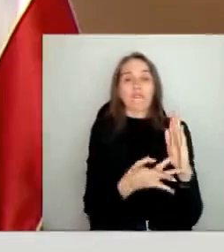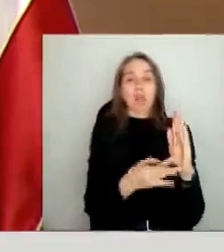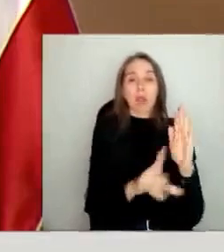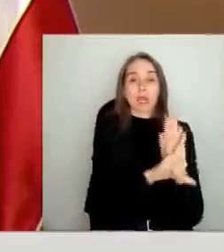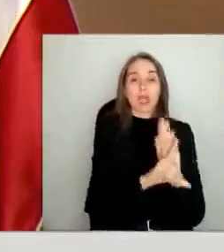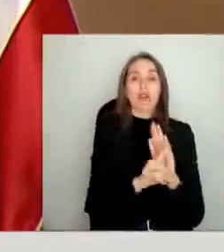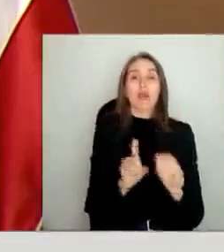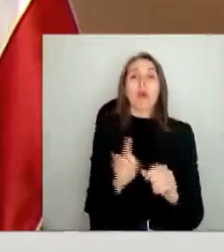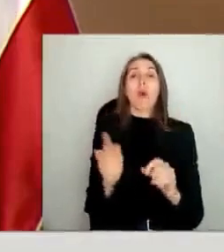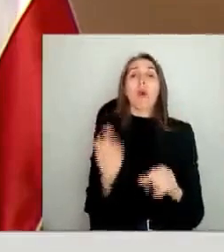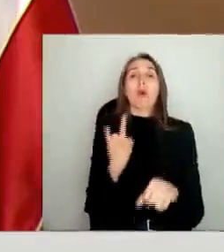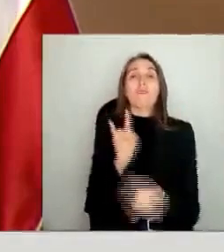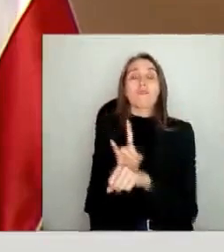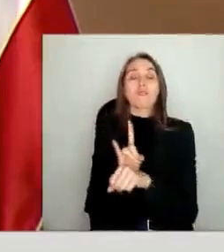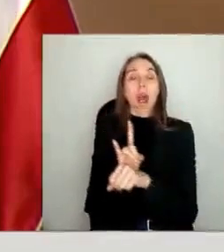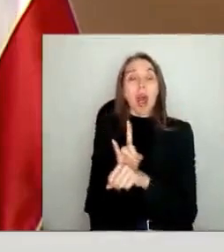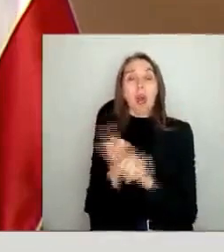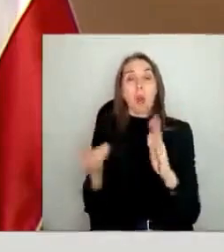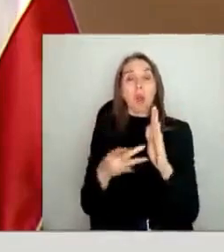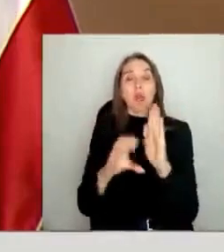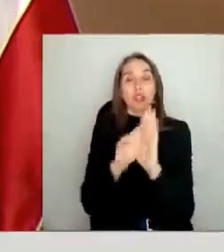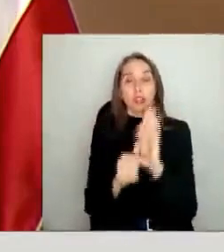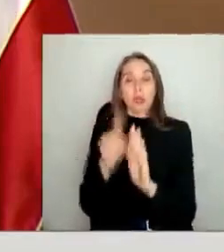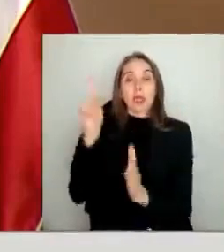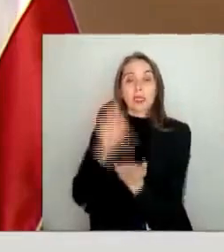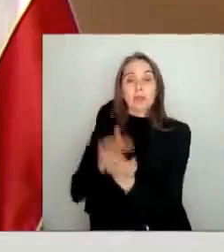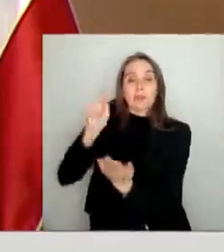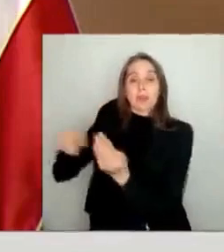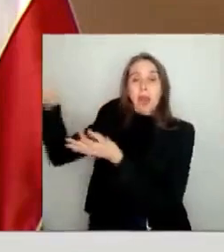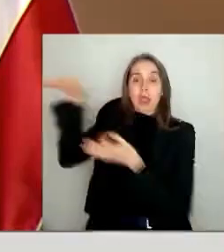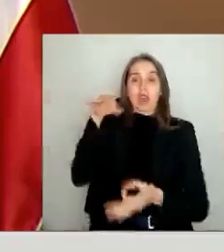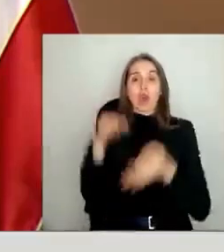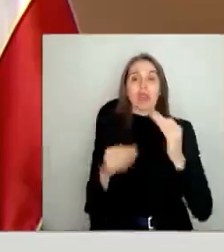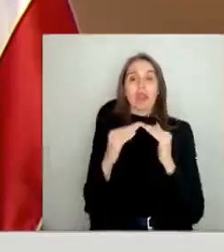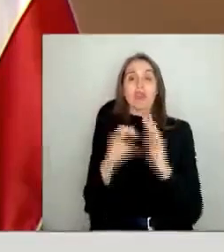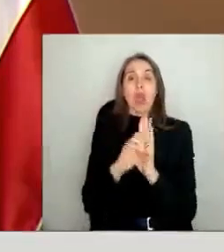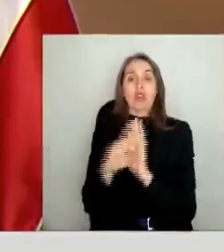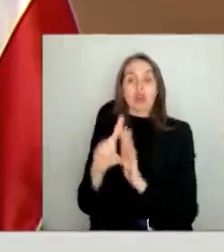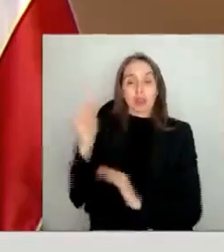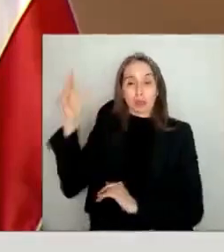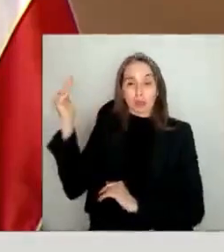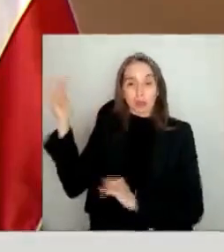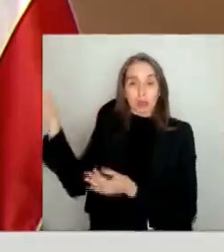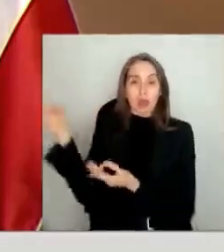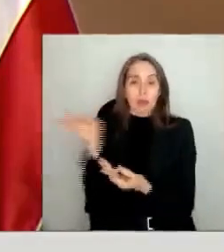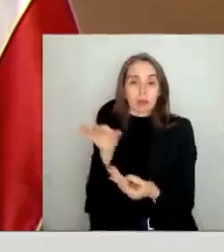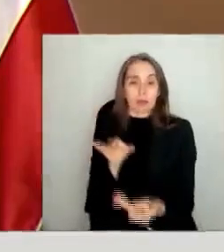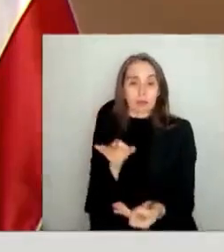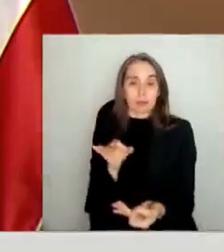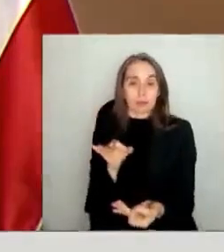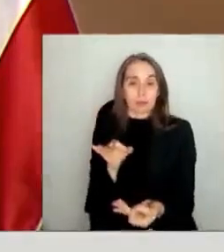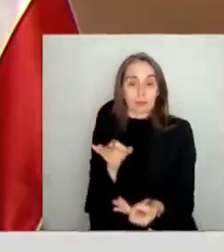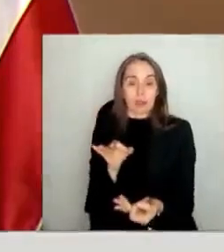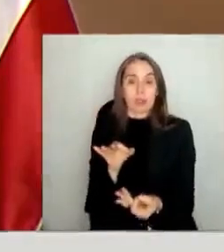así tenemos un dictamen o un pronunciamiento del tribunal constitucional que nos ampare para